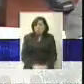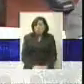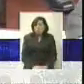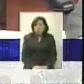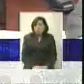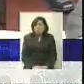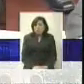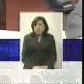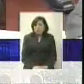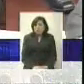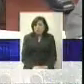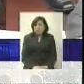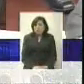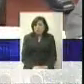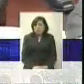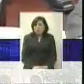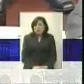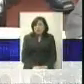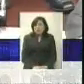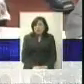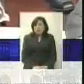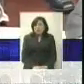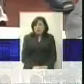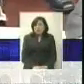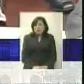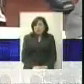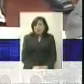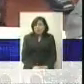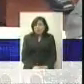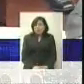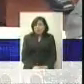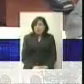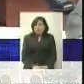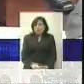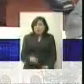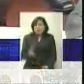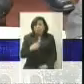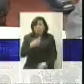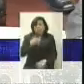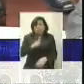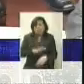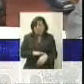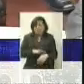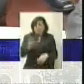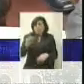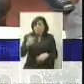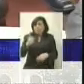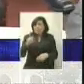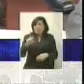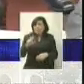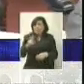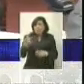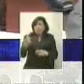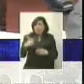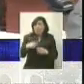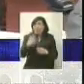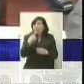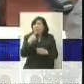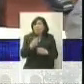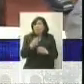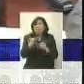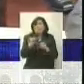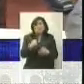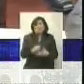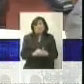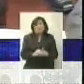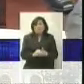más intervino en esa conversación. Y el general Salazar, en ese momento, interviene y dice, sí,